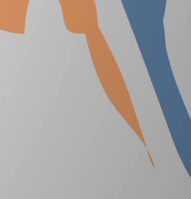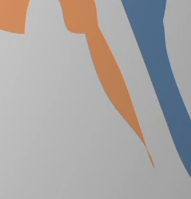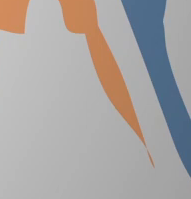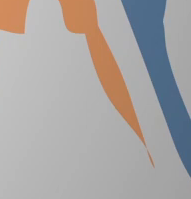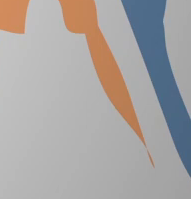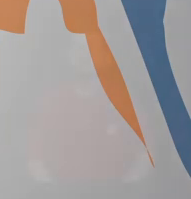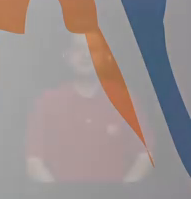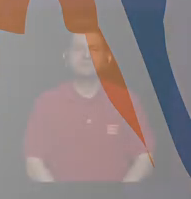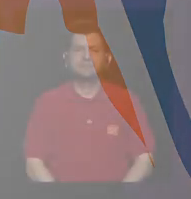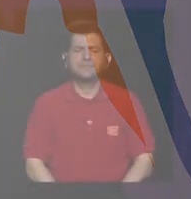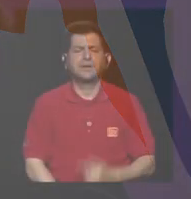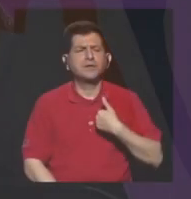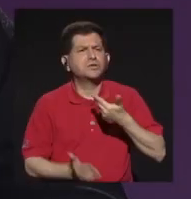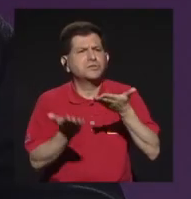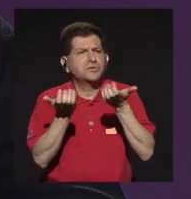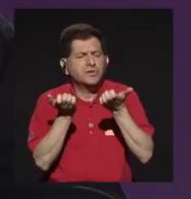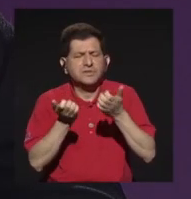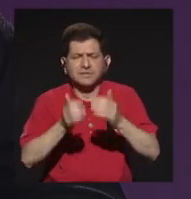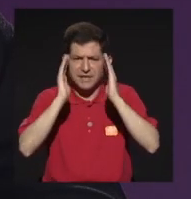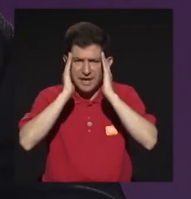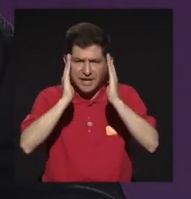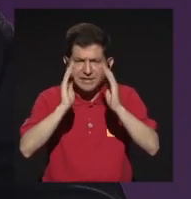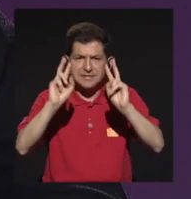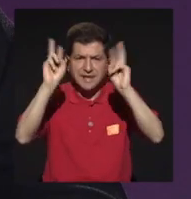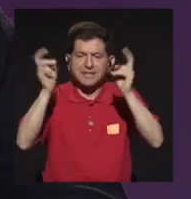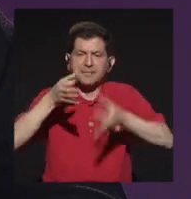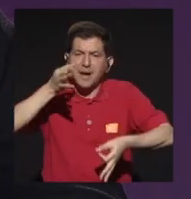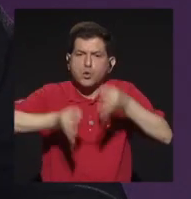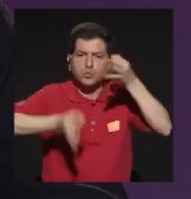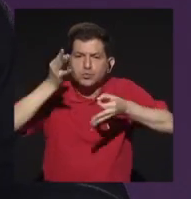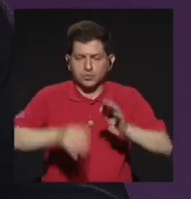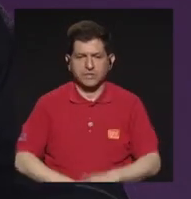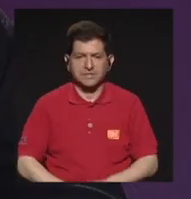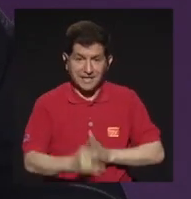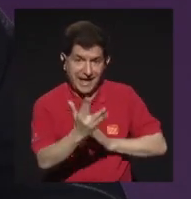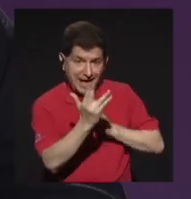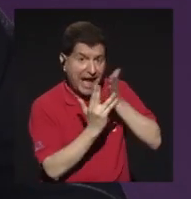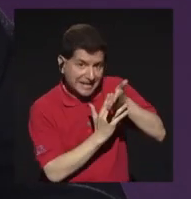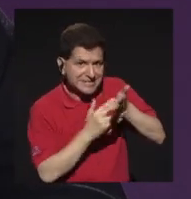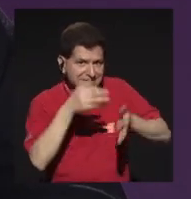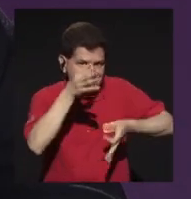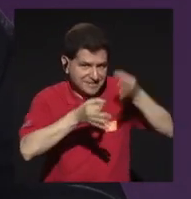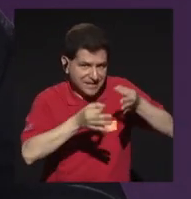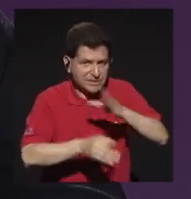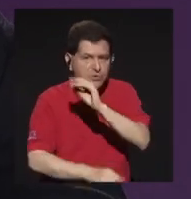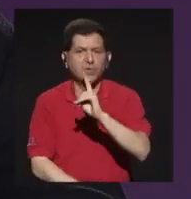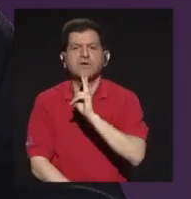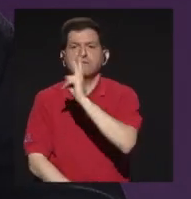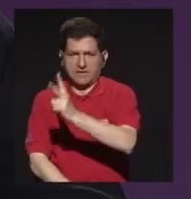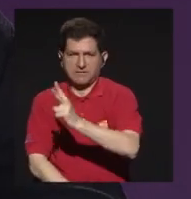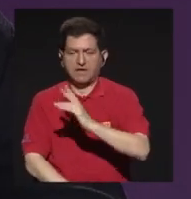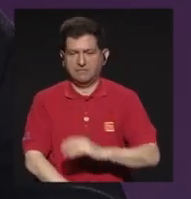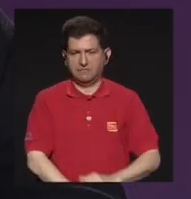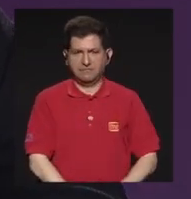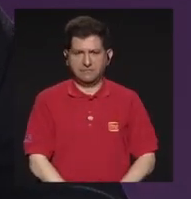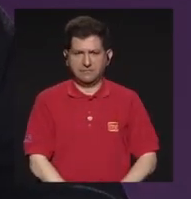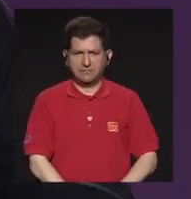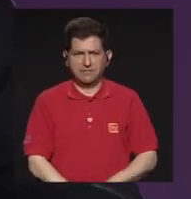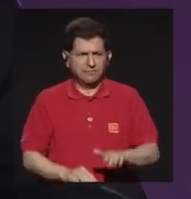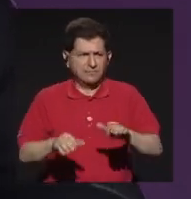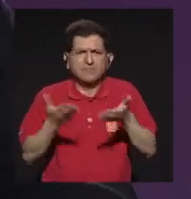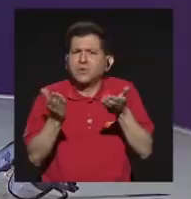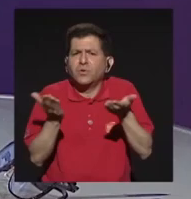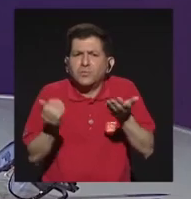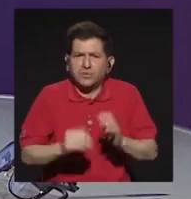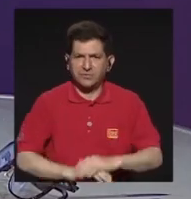me gustaría que abordemos el tema de la justicia el acceso a la justicia a la verdad lo logramos